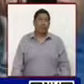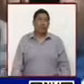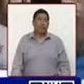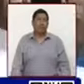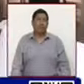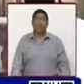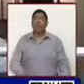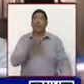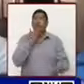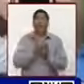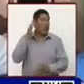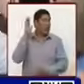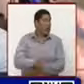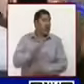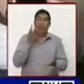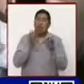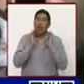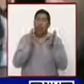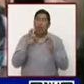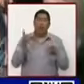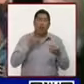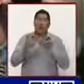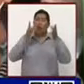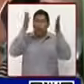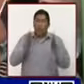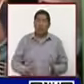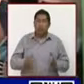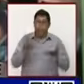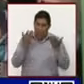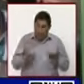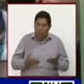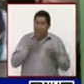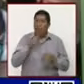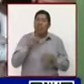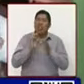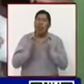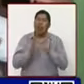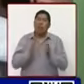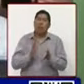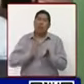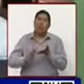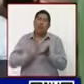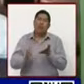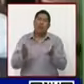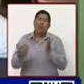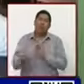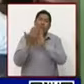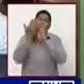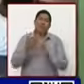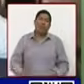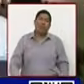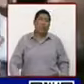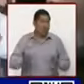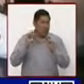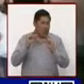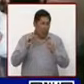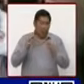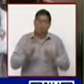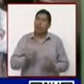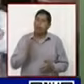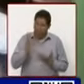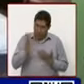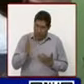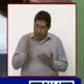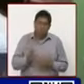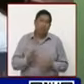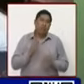Buenas tardes, queremos hablar con el director, por favor, ¿nos puede decir a quién o a quién podemos pedir que nos reciba? Ya, un momentito, ahorita